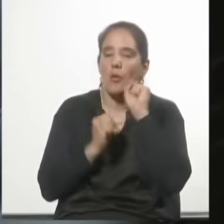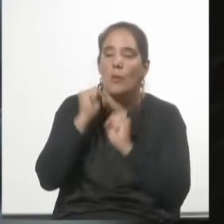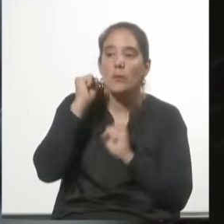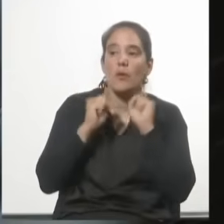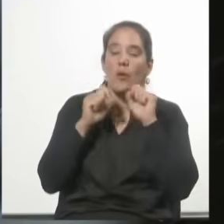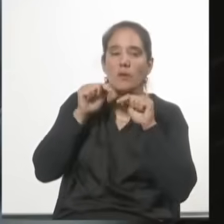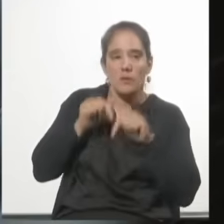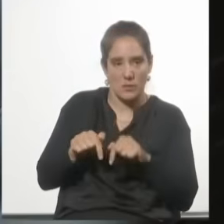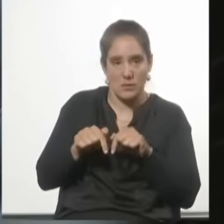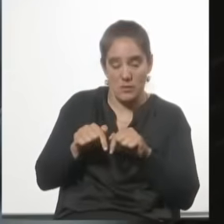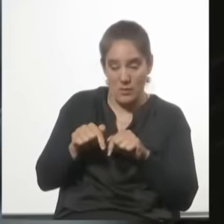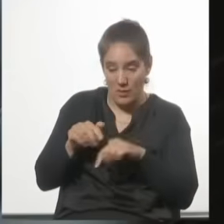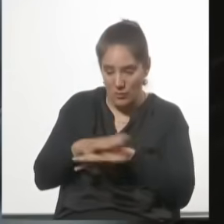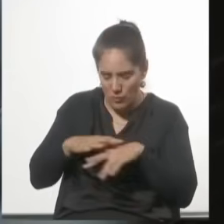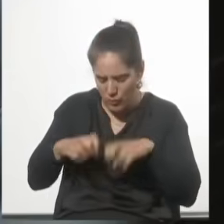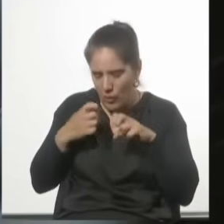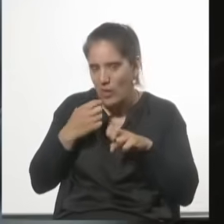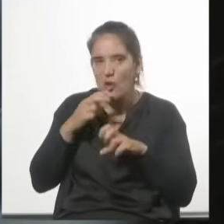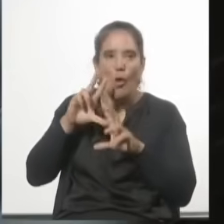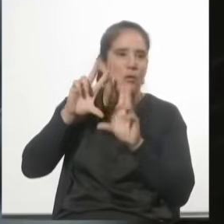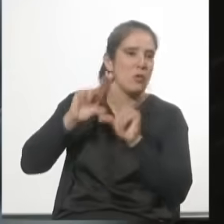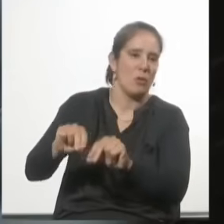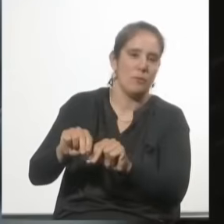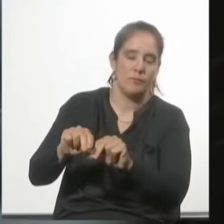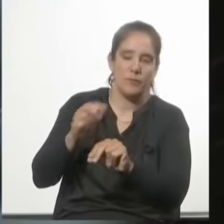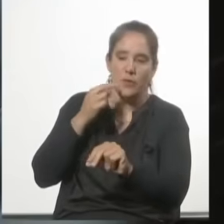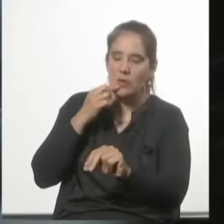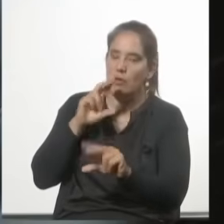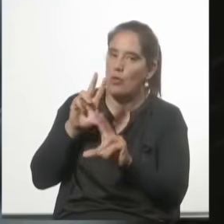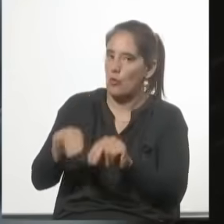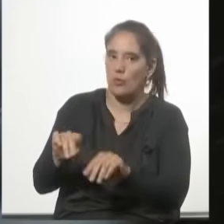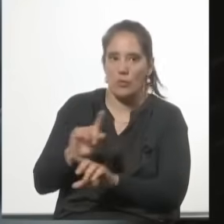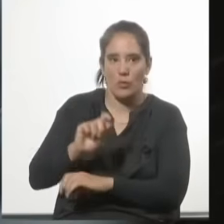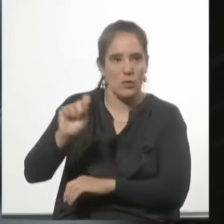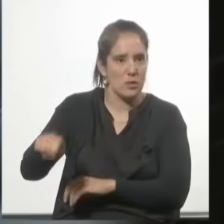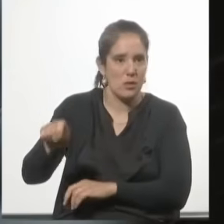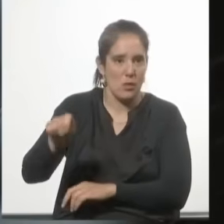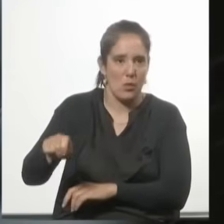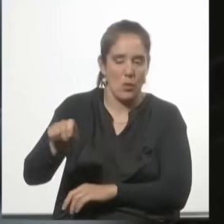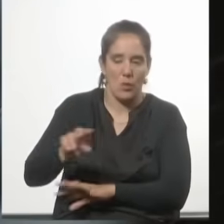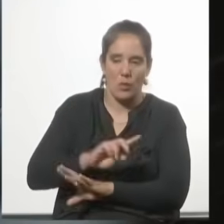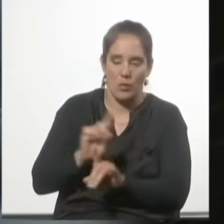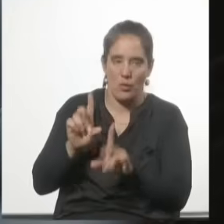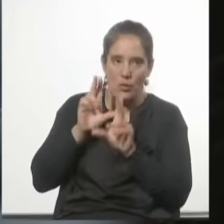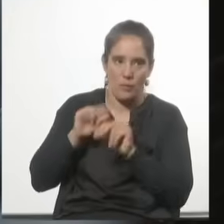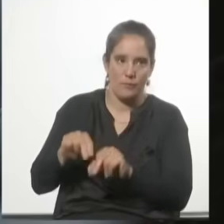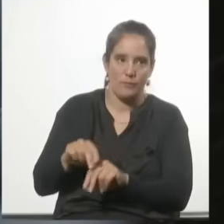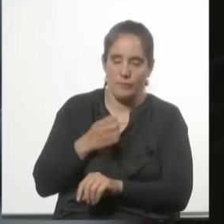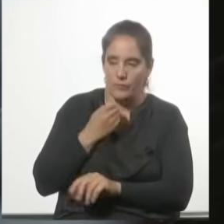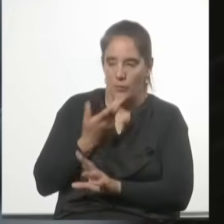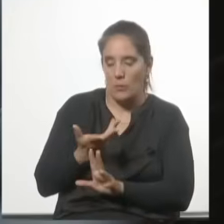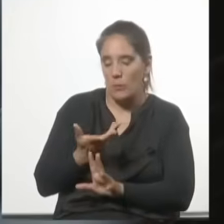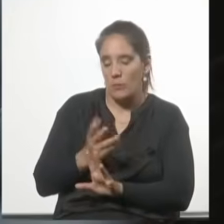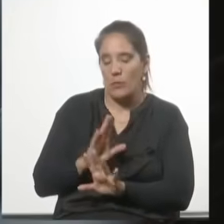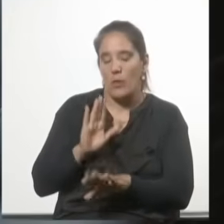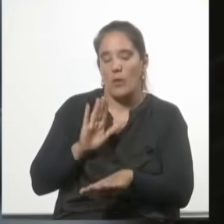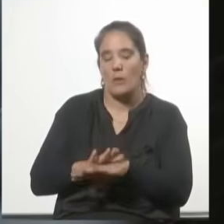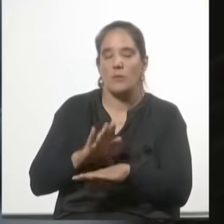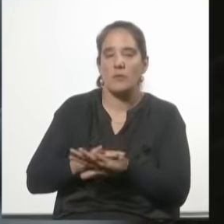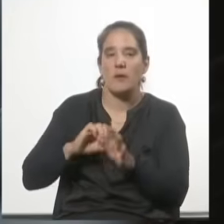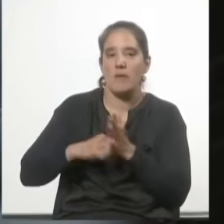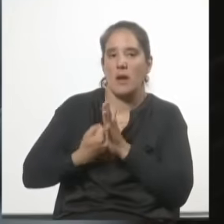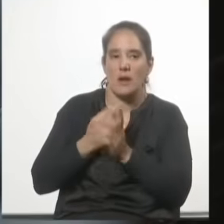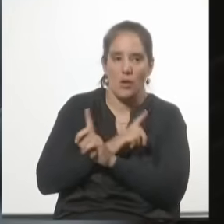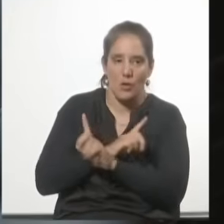sobre esa fundada base rechazaron emitir seguros de fianza o avales bancarios.